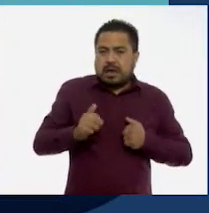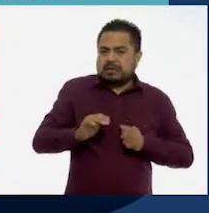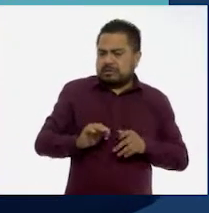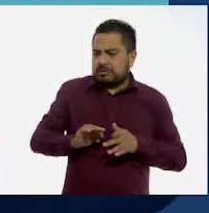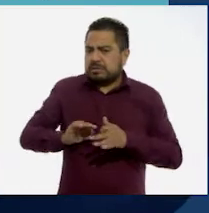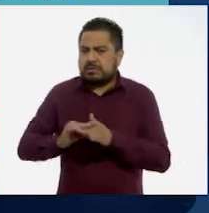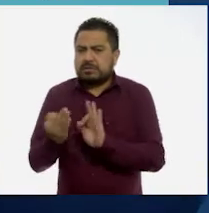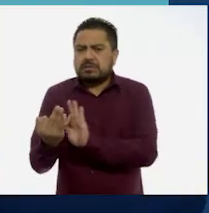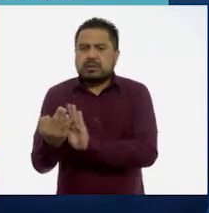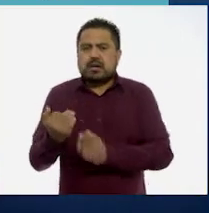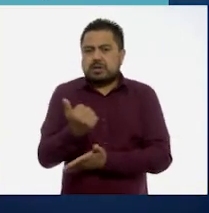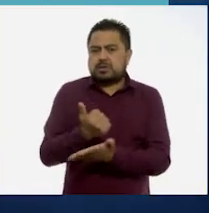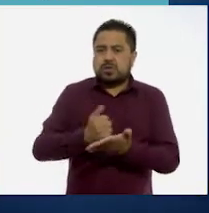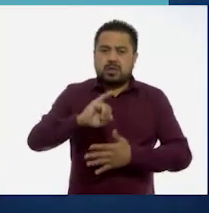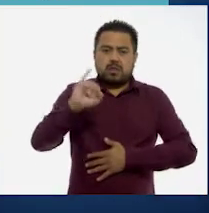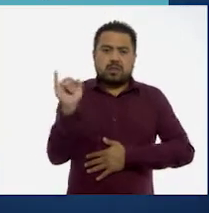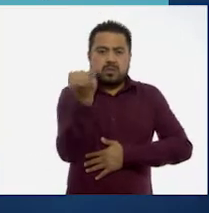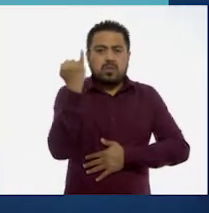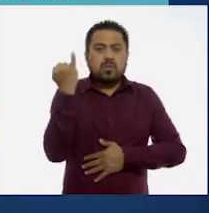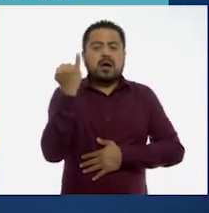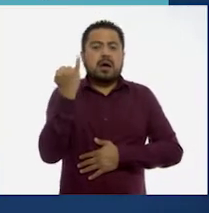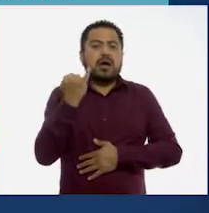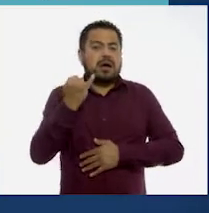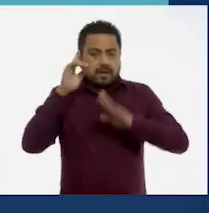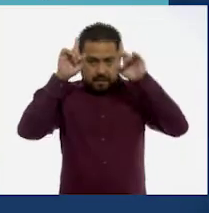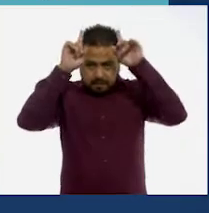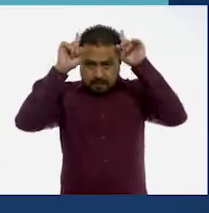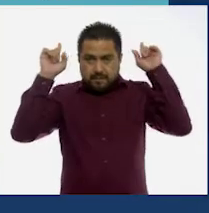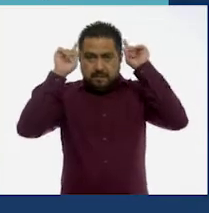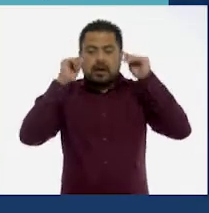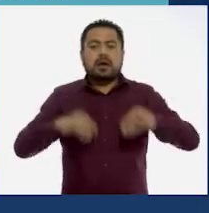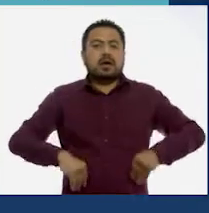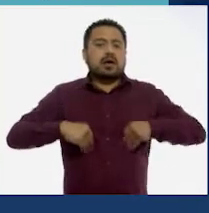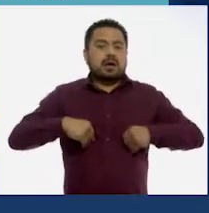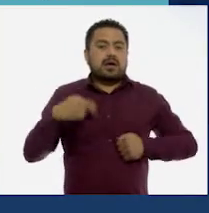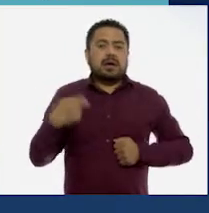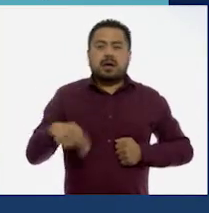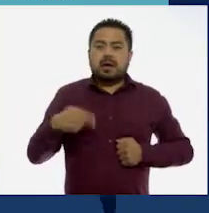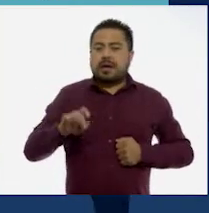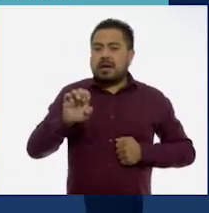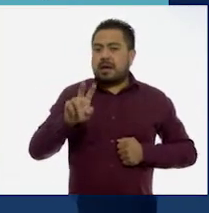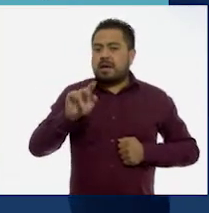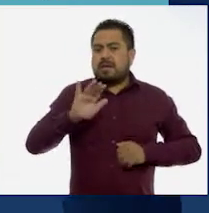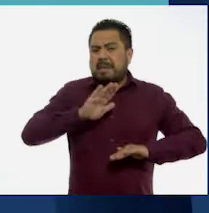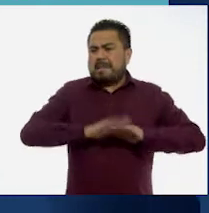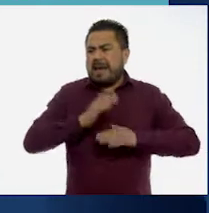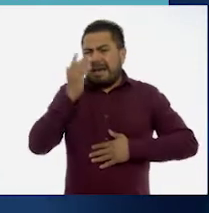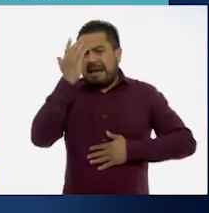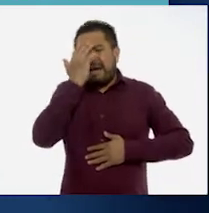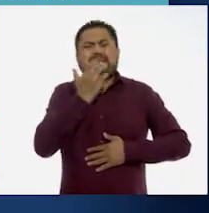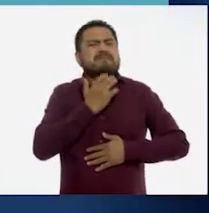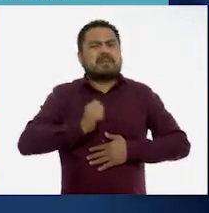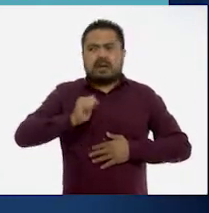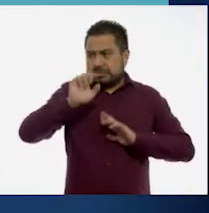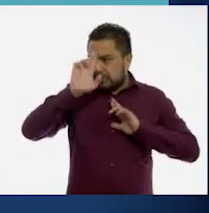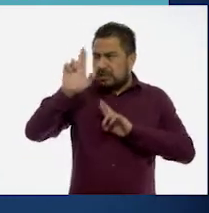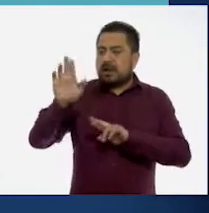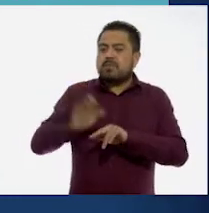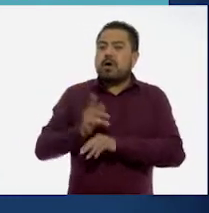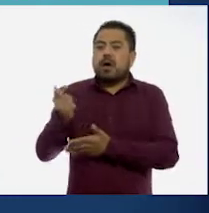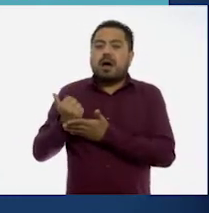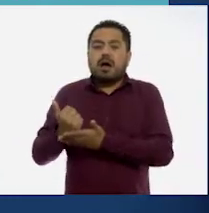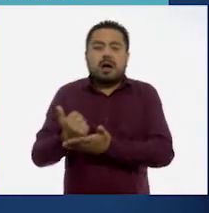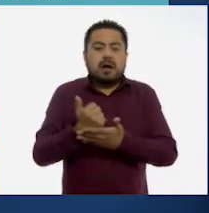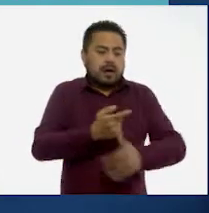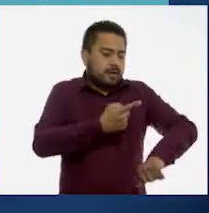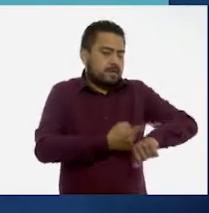cercana a la ciudad de Tijuana vivía una enfermera llamada Eva. Era muy conocida y respetada porque ayudaba a los enfermos